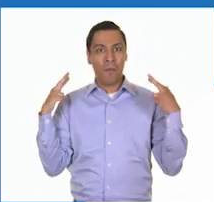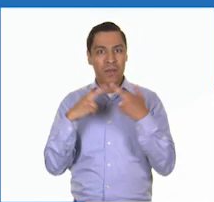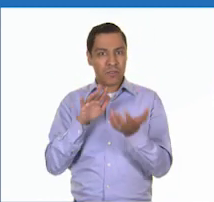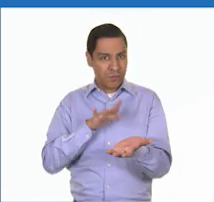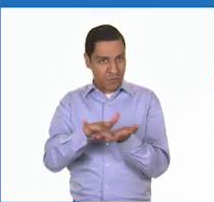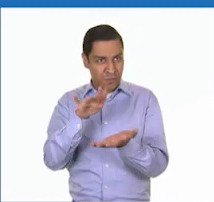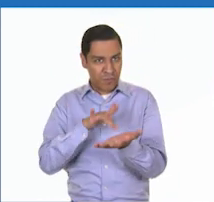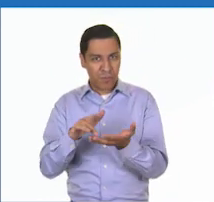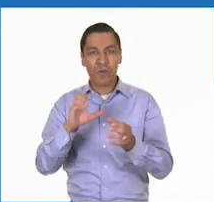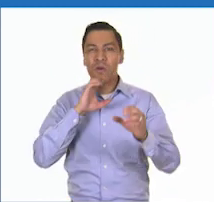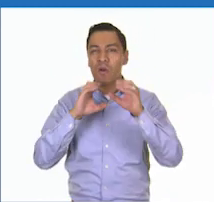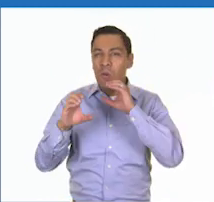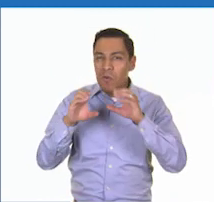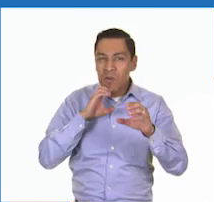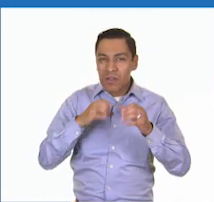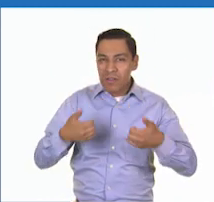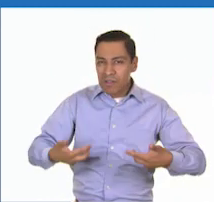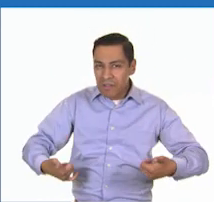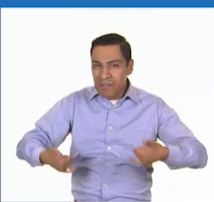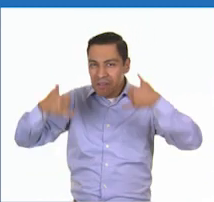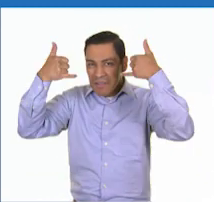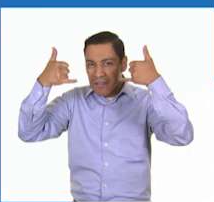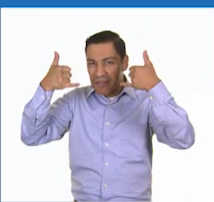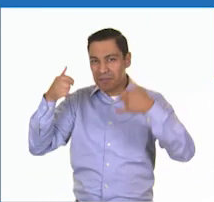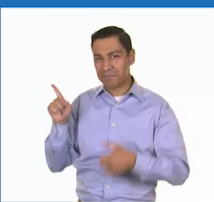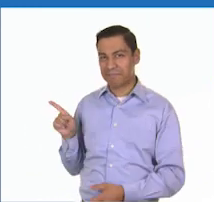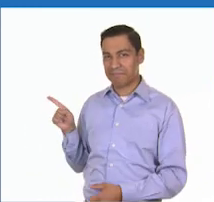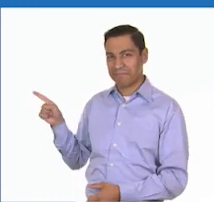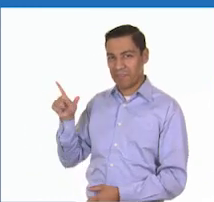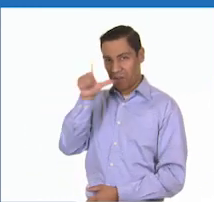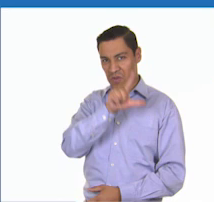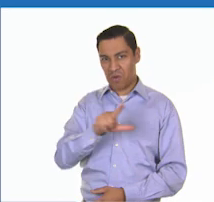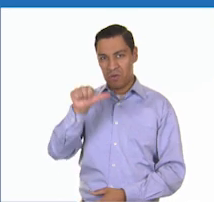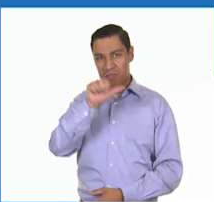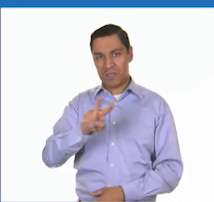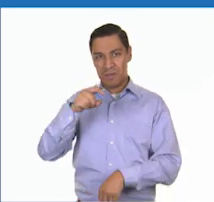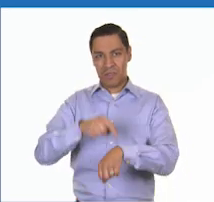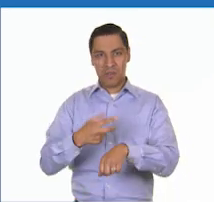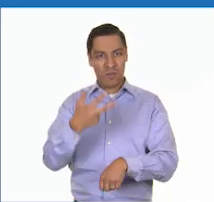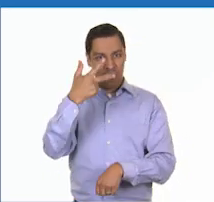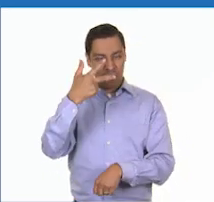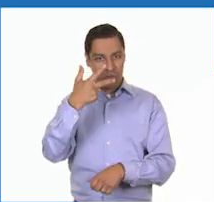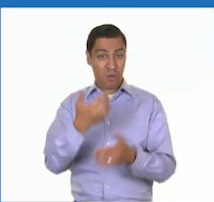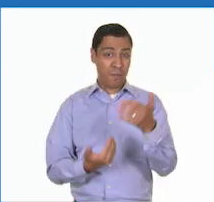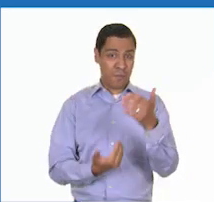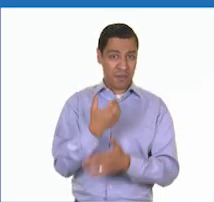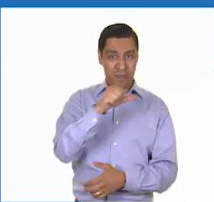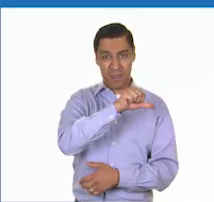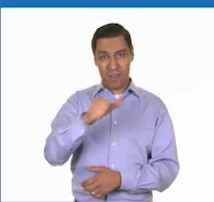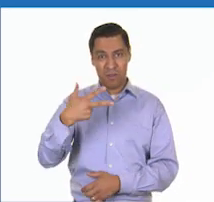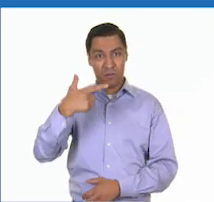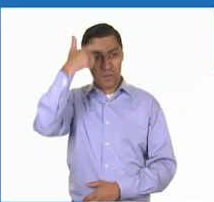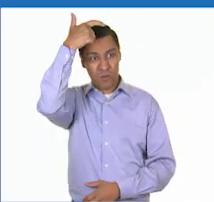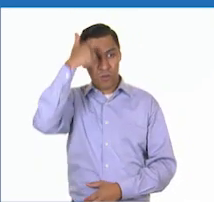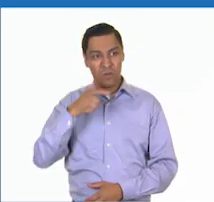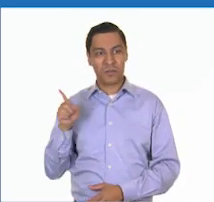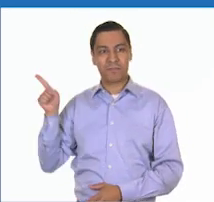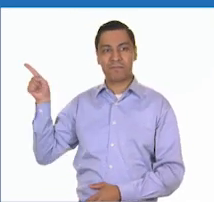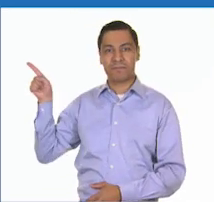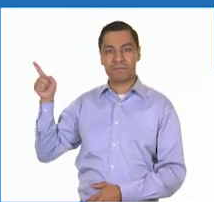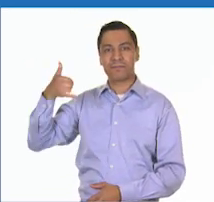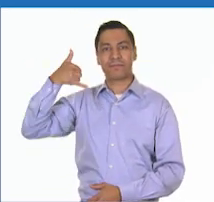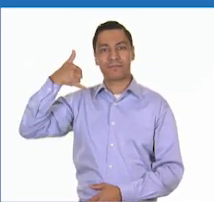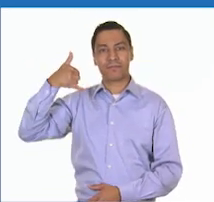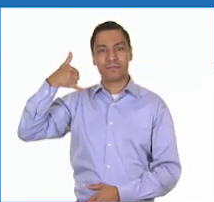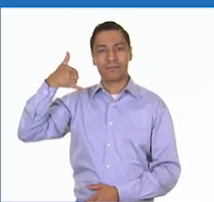pedagógico, comunícate con maestras y maestros de lunes a viernes de 8 a 20 horas al teléfono